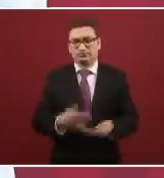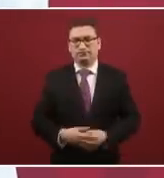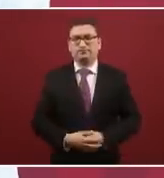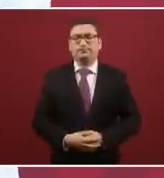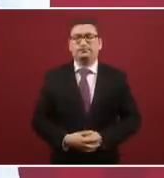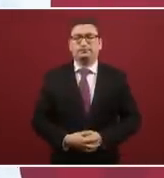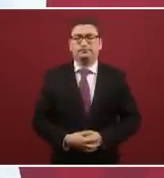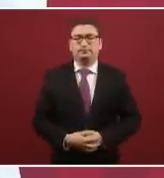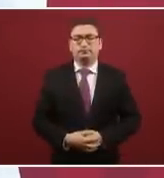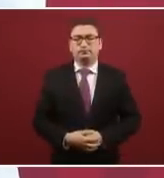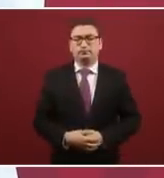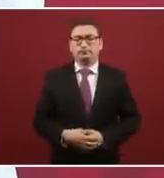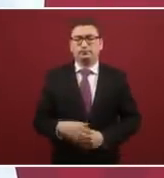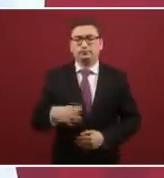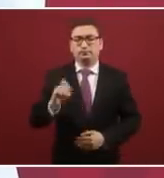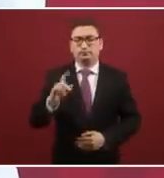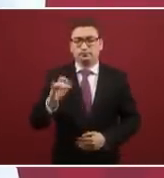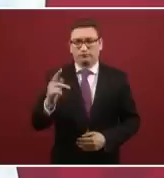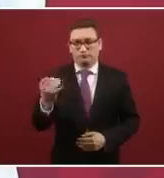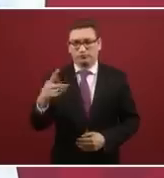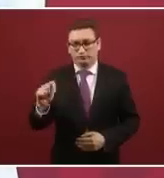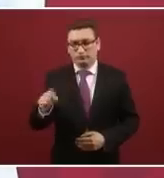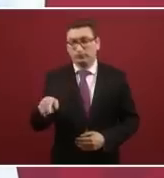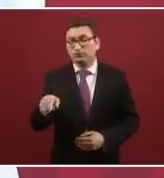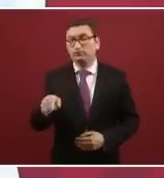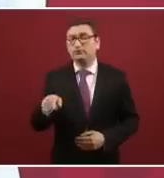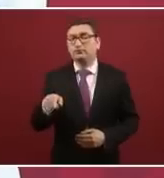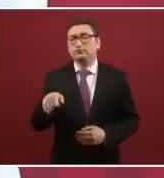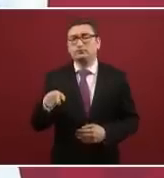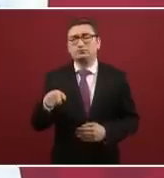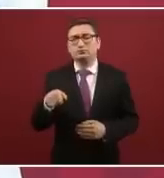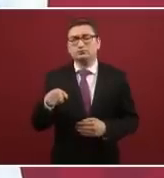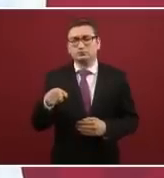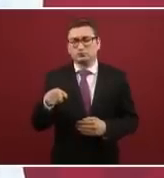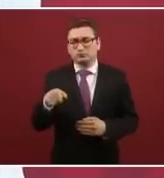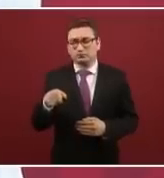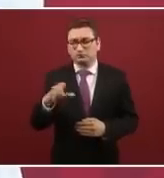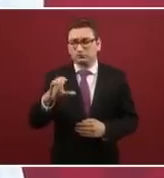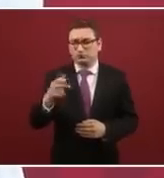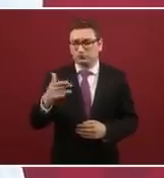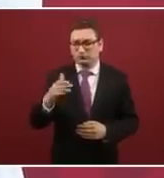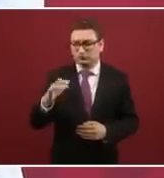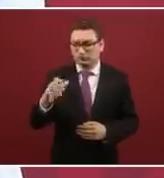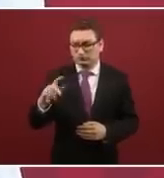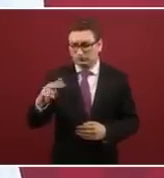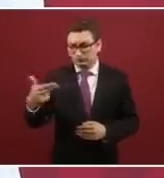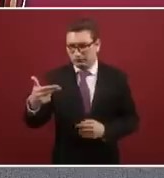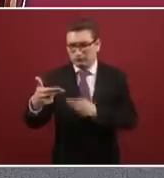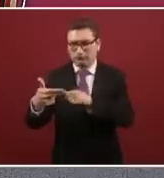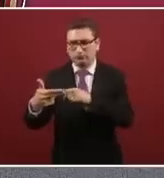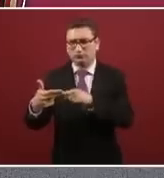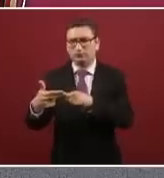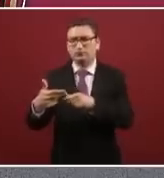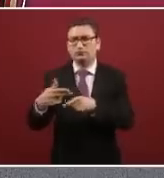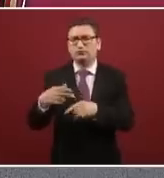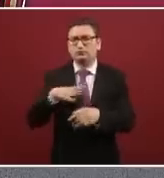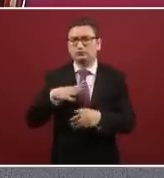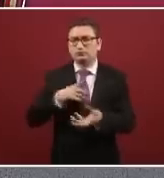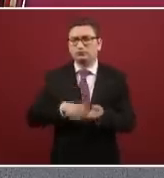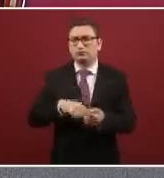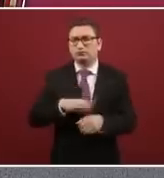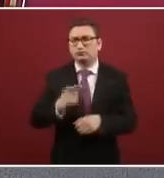de que CONACYT lleva en medio una H, ¿verdad? Sí. Una H, porque es